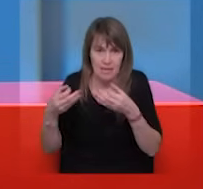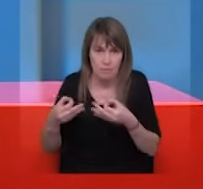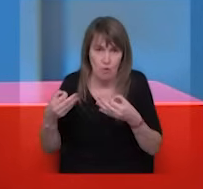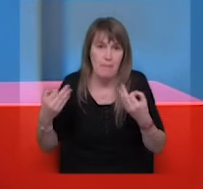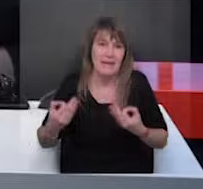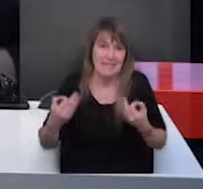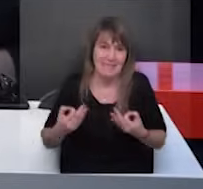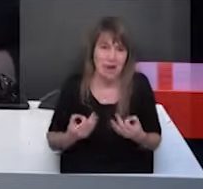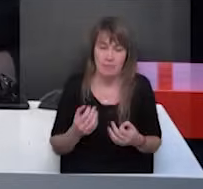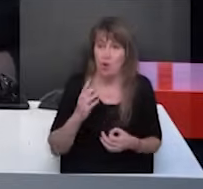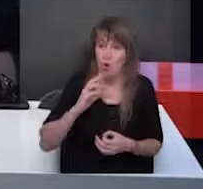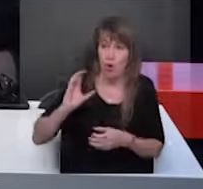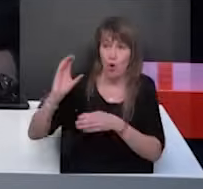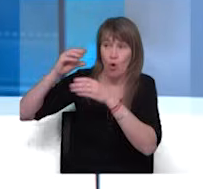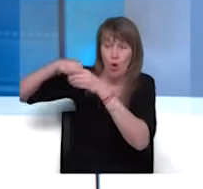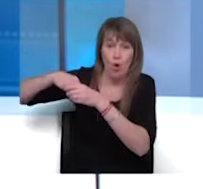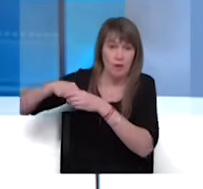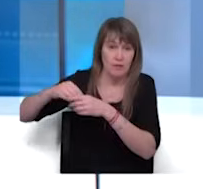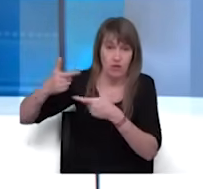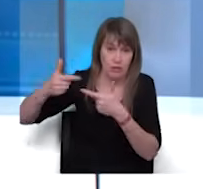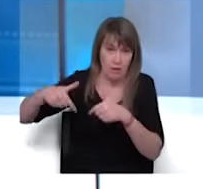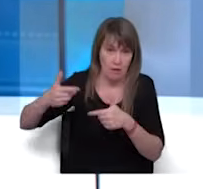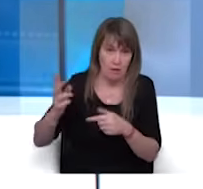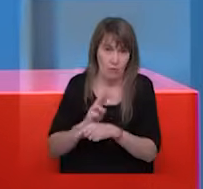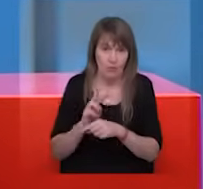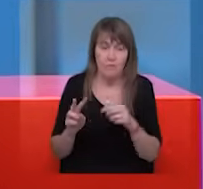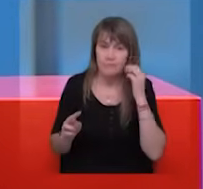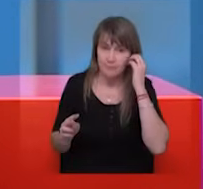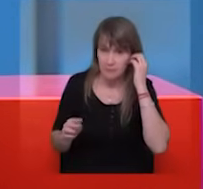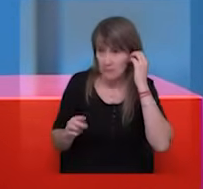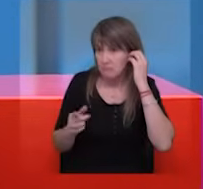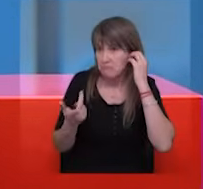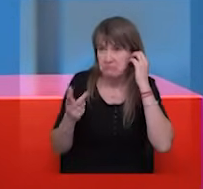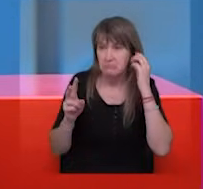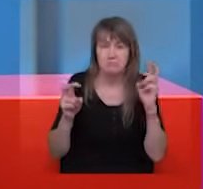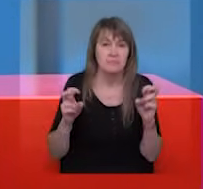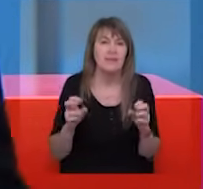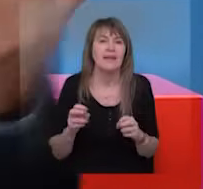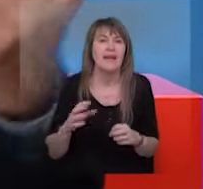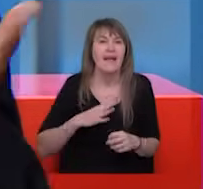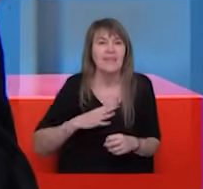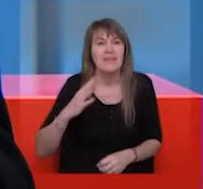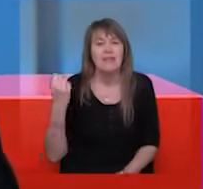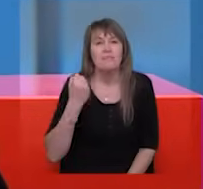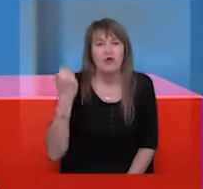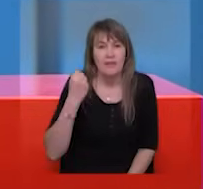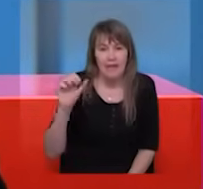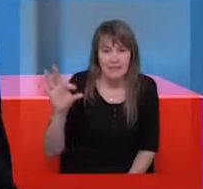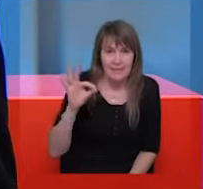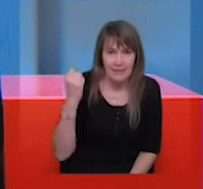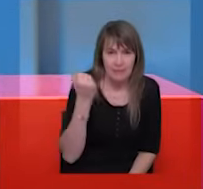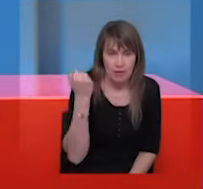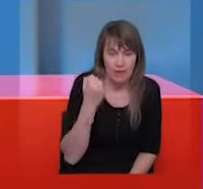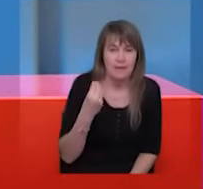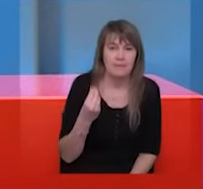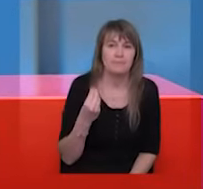tiene Y ni se discutió ayar no no se discutió no tuvo énfasis voy a rescatar algo que no dijo cayani que yo creo que es